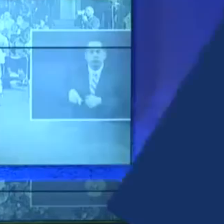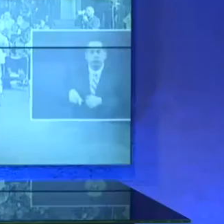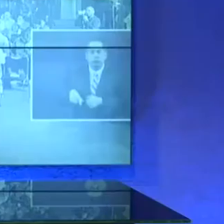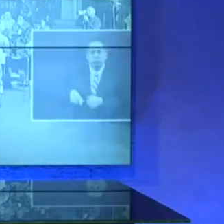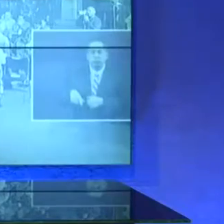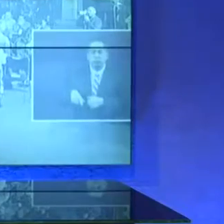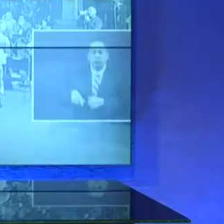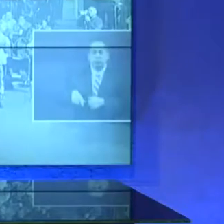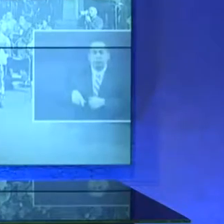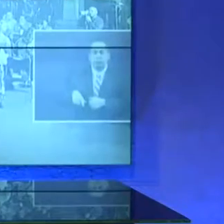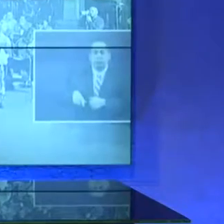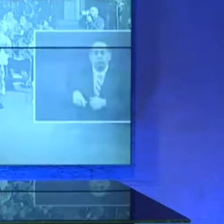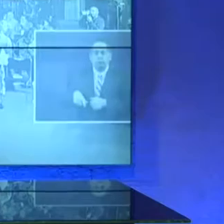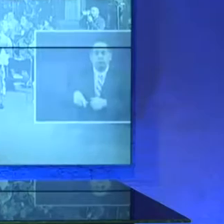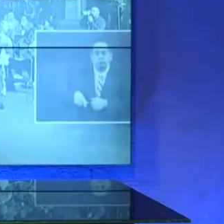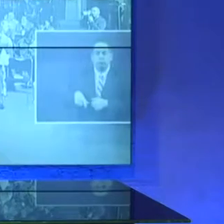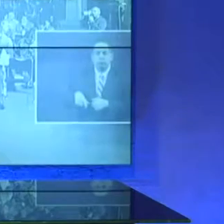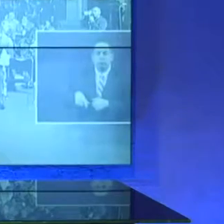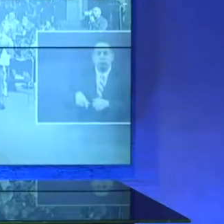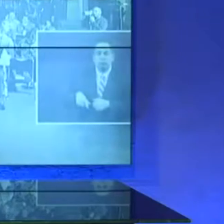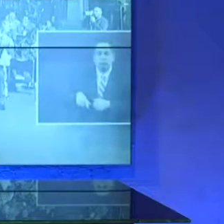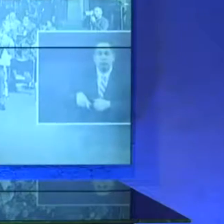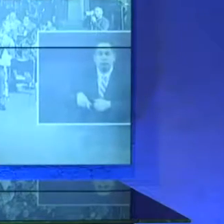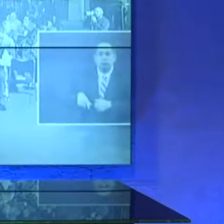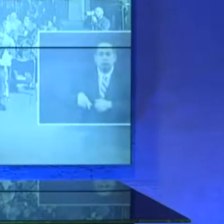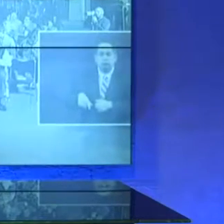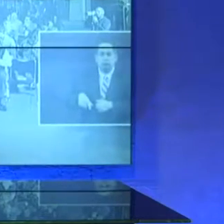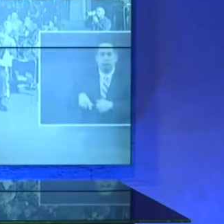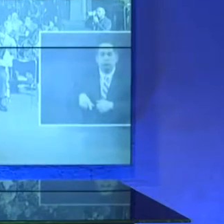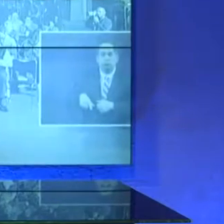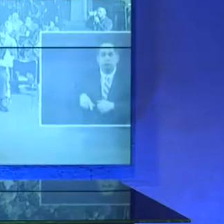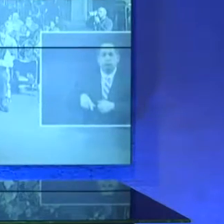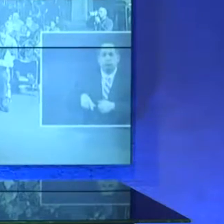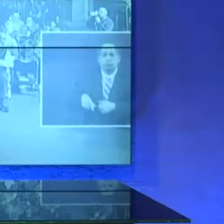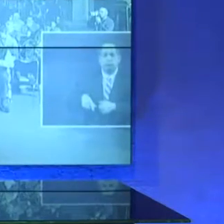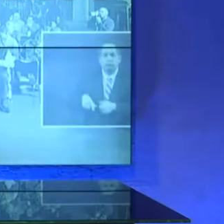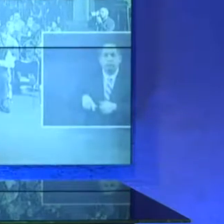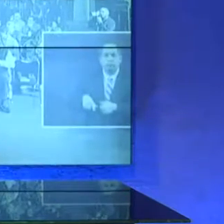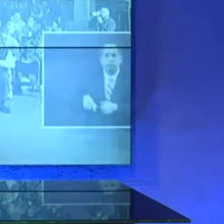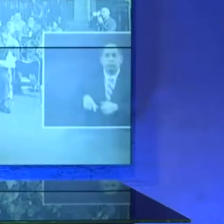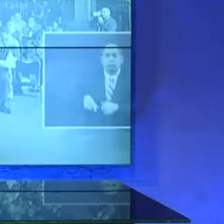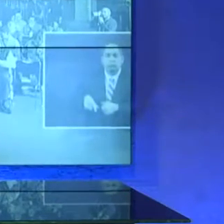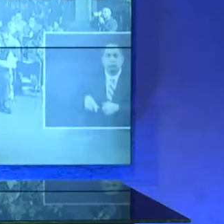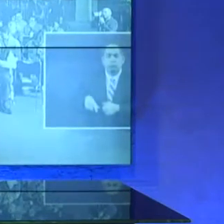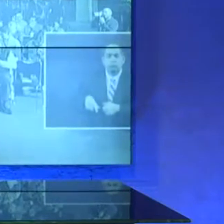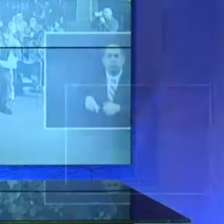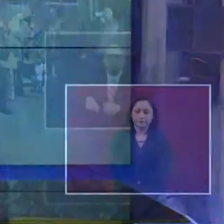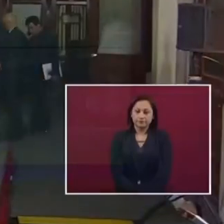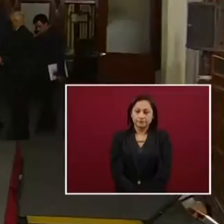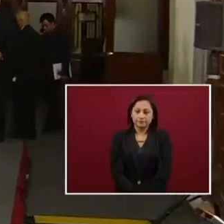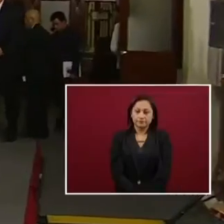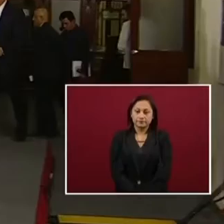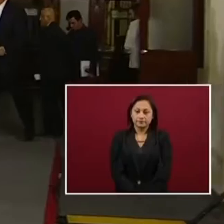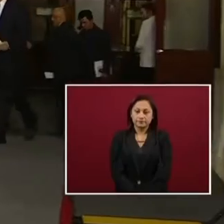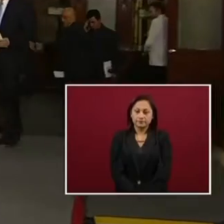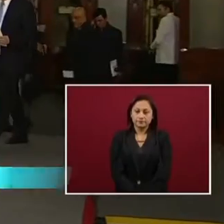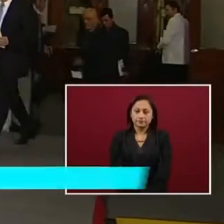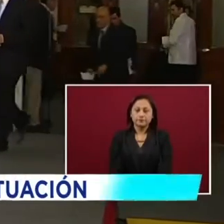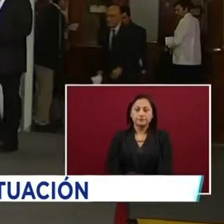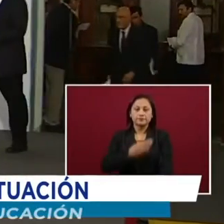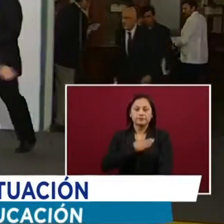en palacio nacional el presidente de méxico andrés manuel lópez obrador reiteró su compromiso de regularizar la situación